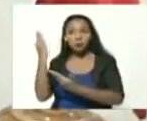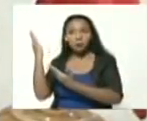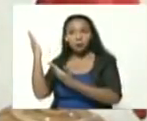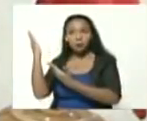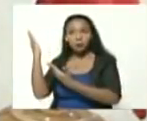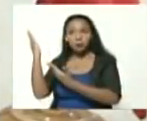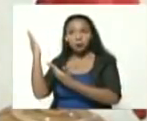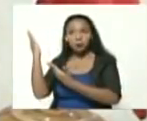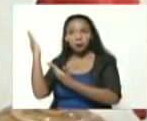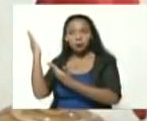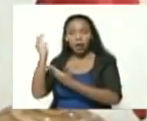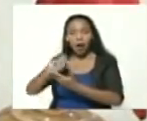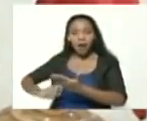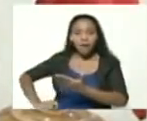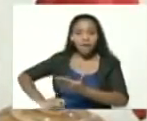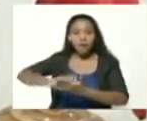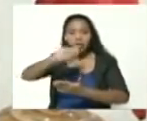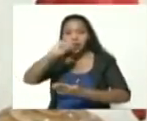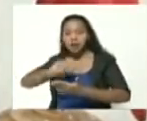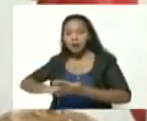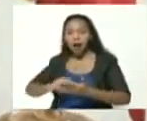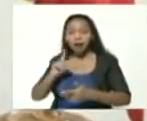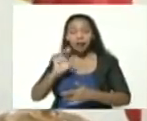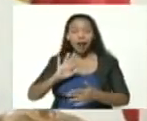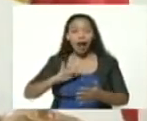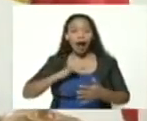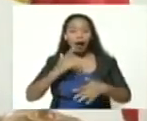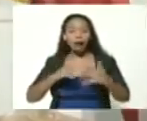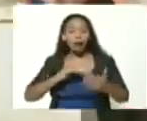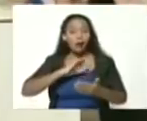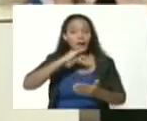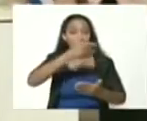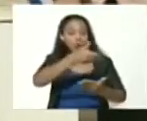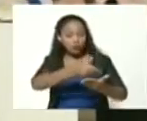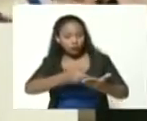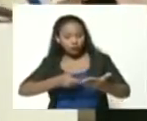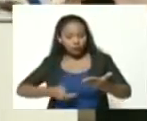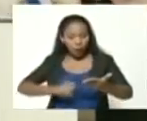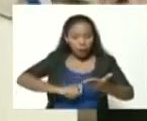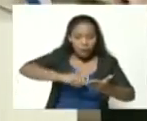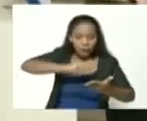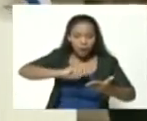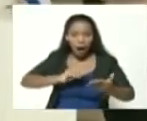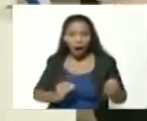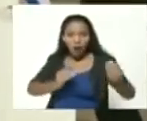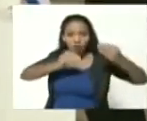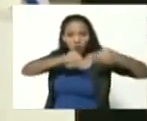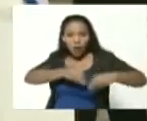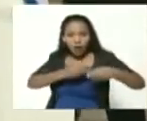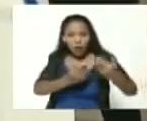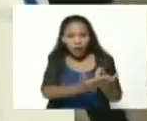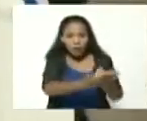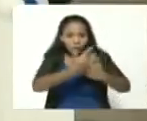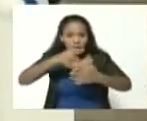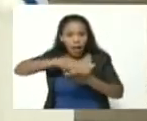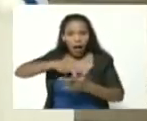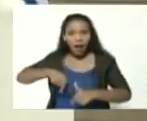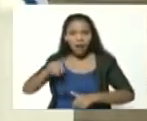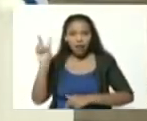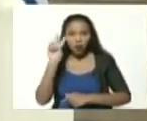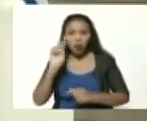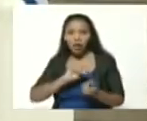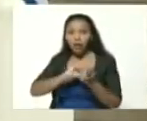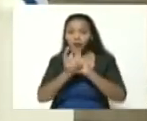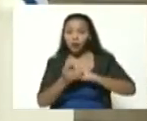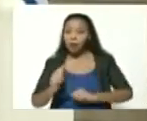las imágenes la firma de este acta de recepción de estas vacunas contra el COVID-19 que han arribado a territorio venezolano, y Venezuela se convierte